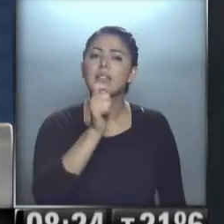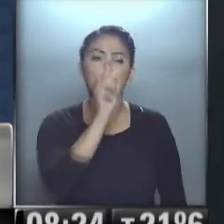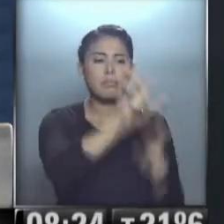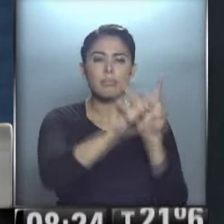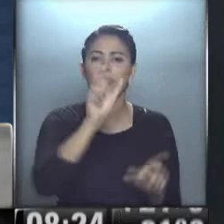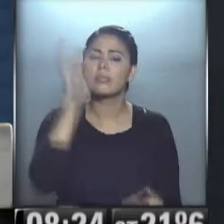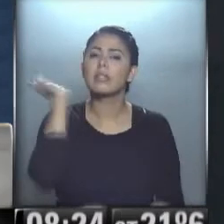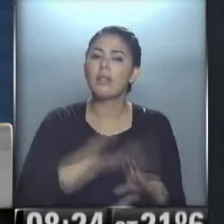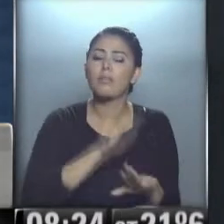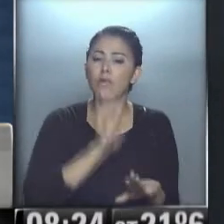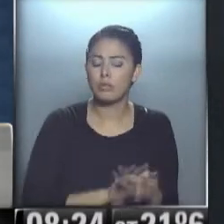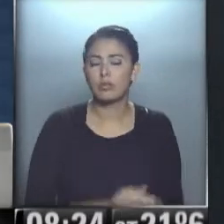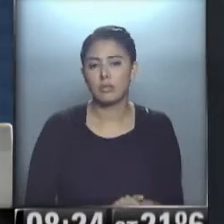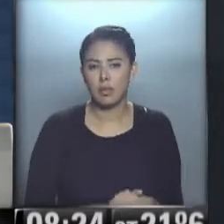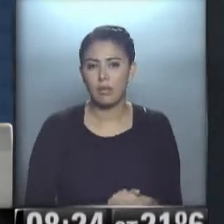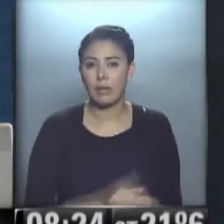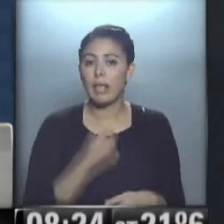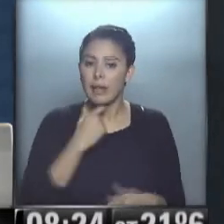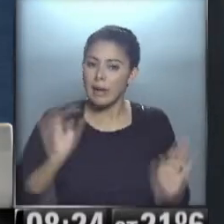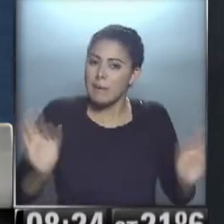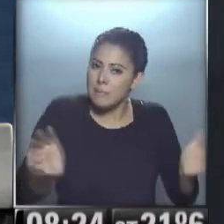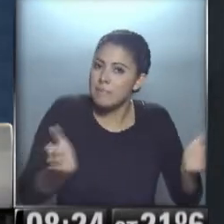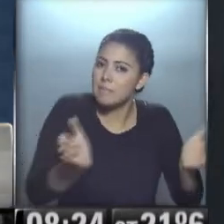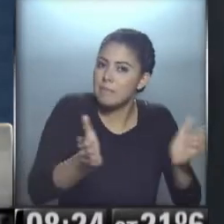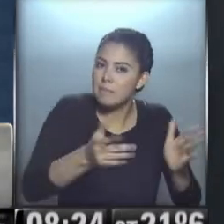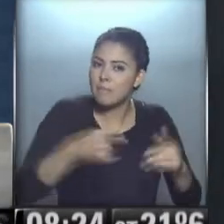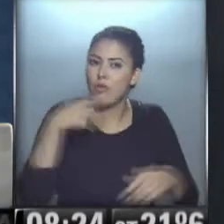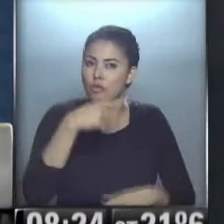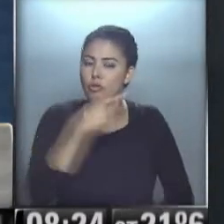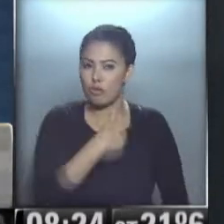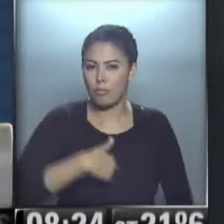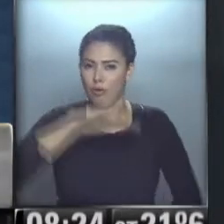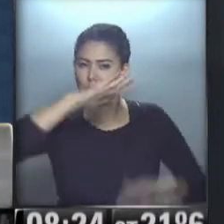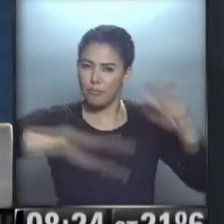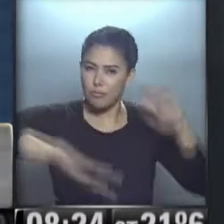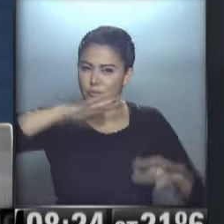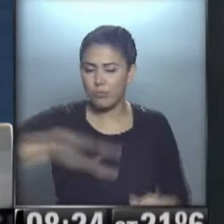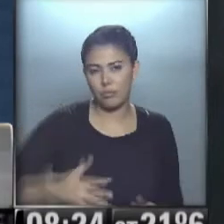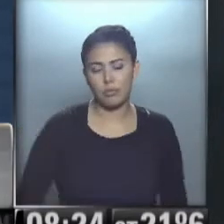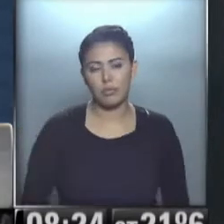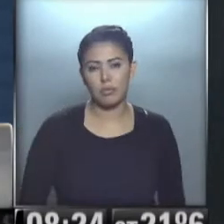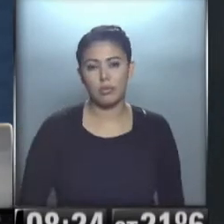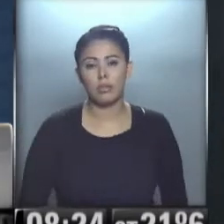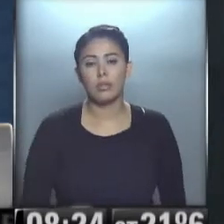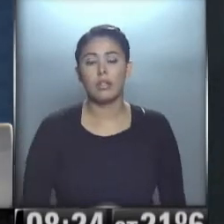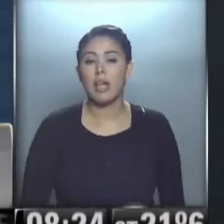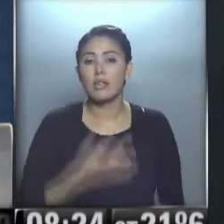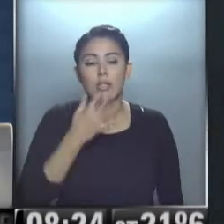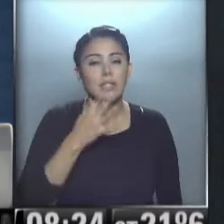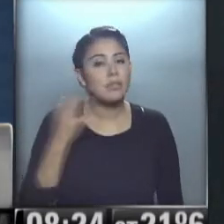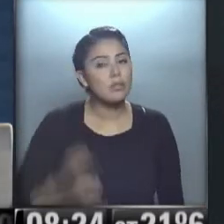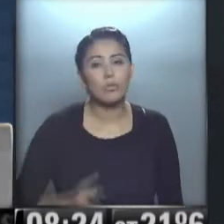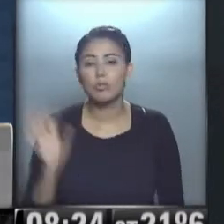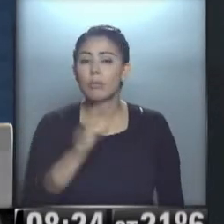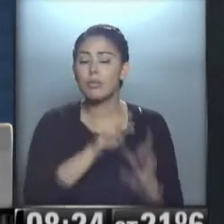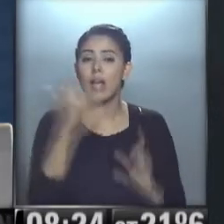quienes efectivamente actúan para promover estos procesos de desestabilización. No debe tener ninguna duda, ningún